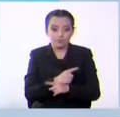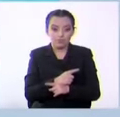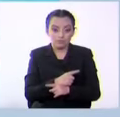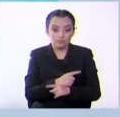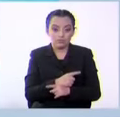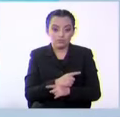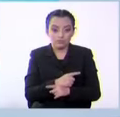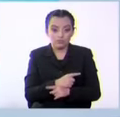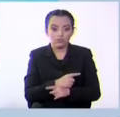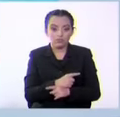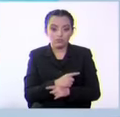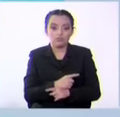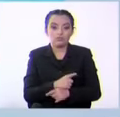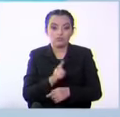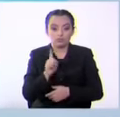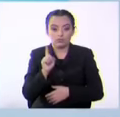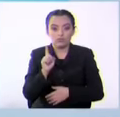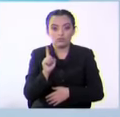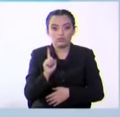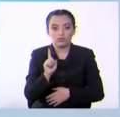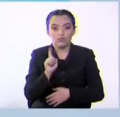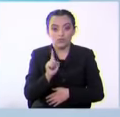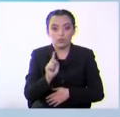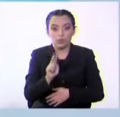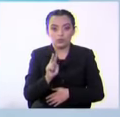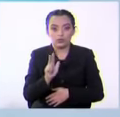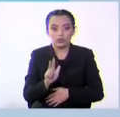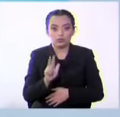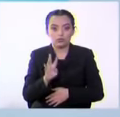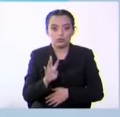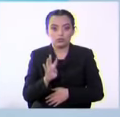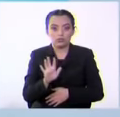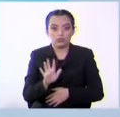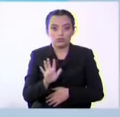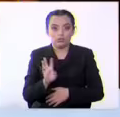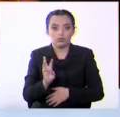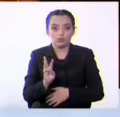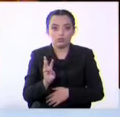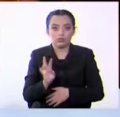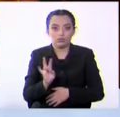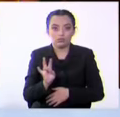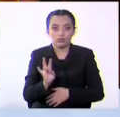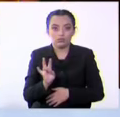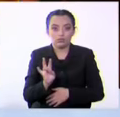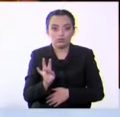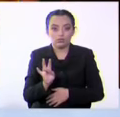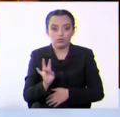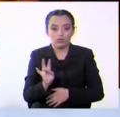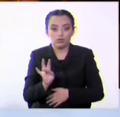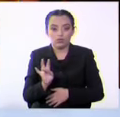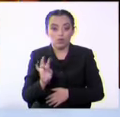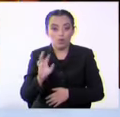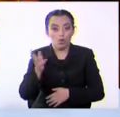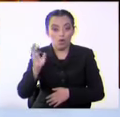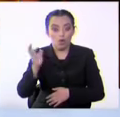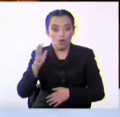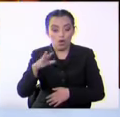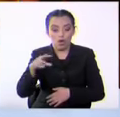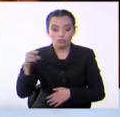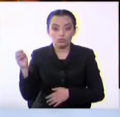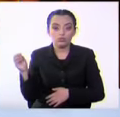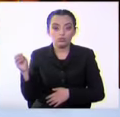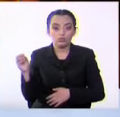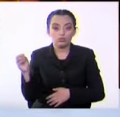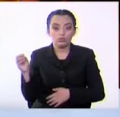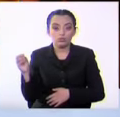Bien, tenemos 1, 2, 3, 4, 5, 6, 7 chibolas de color azul, lo que nos hace un